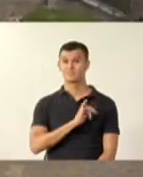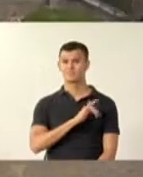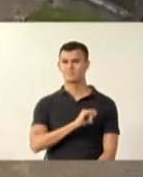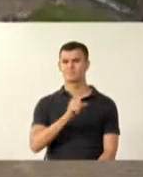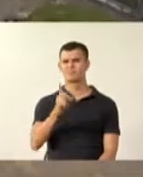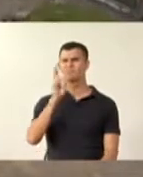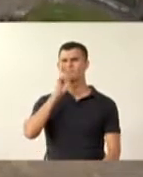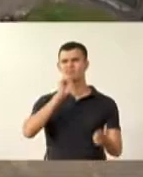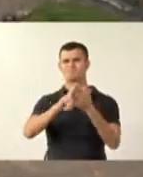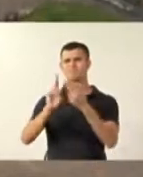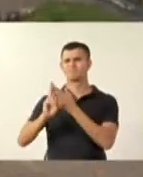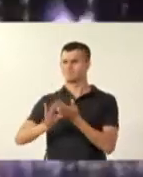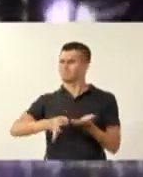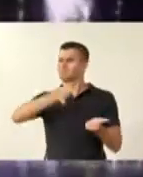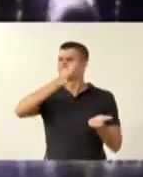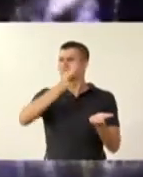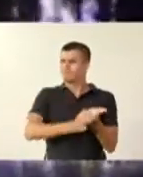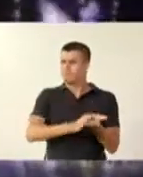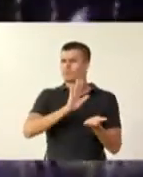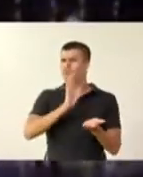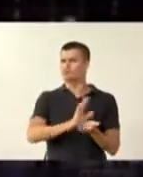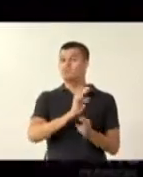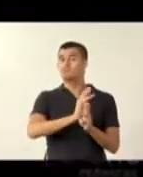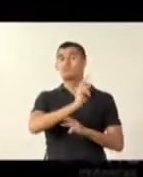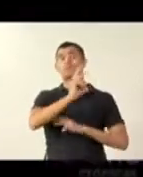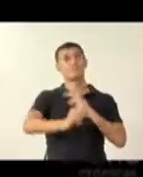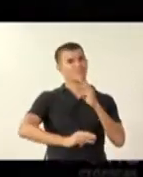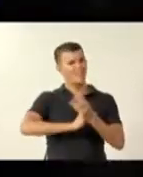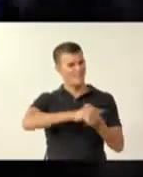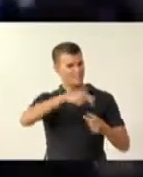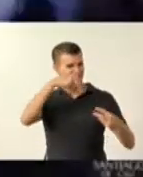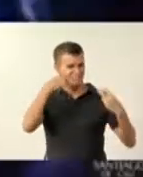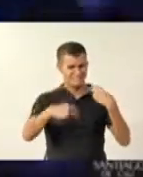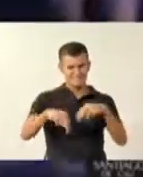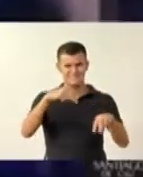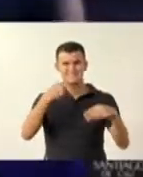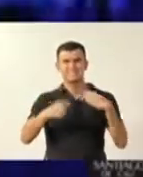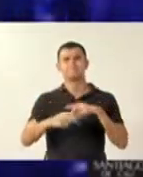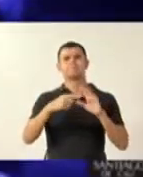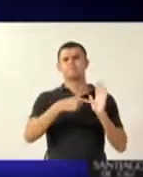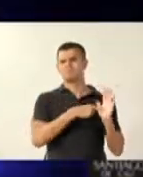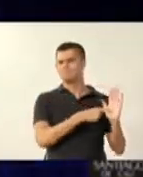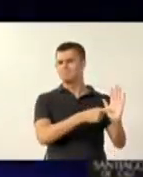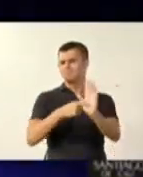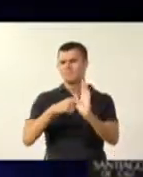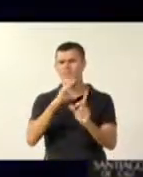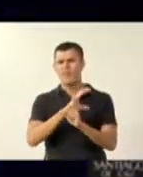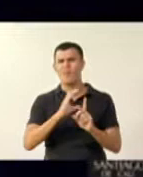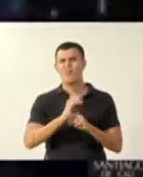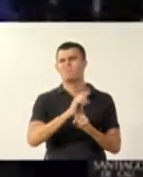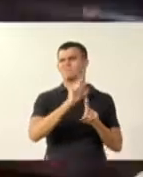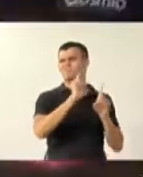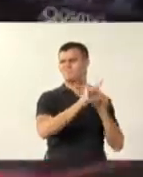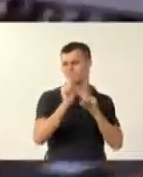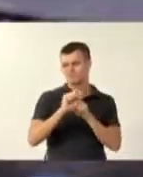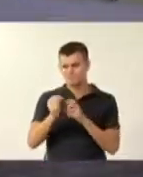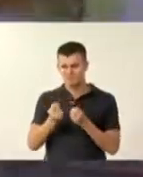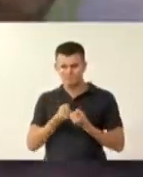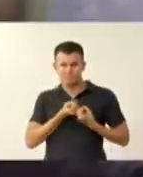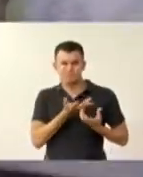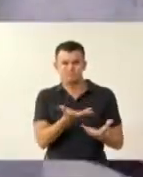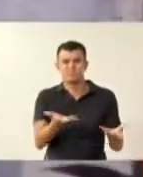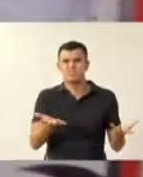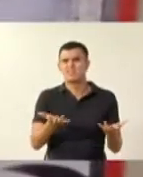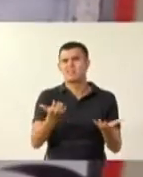Cali es conocida como la capital mundial de la salsa, pero con el tiempo ha logrado mostrar su cultura en diversas expresiones artísticas como